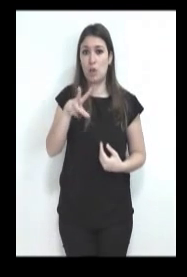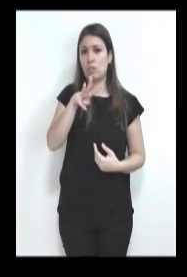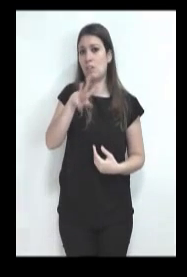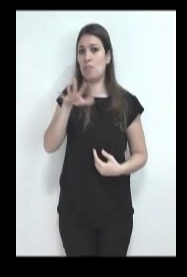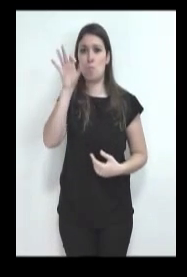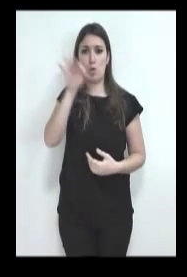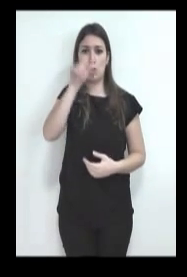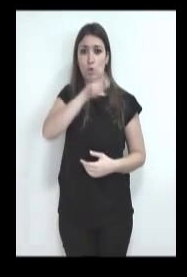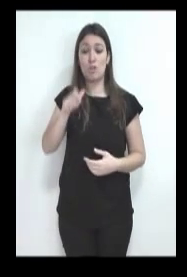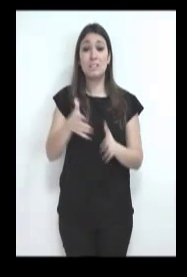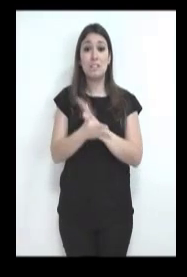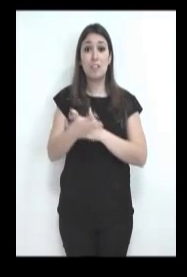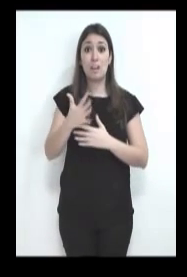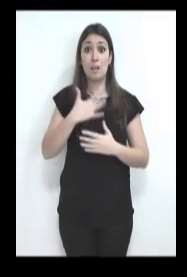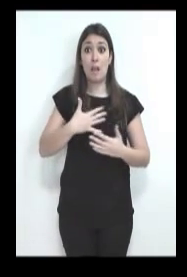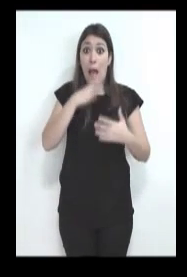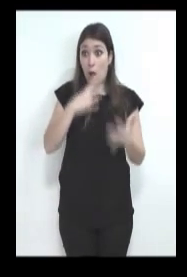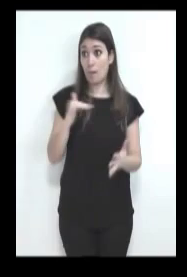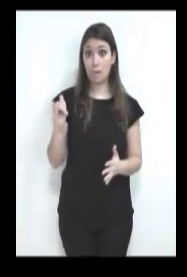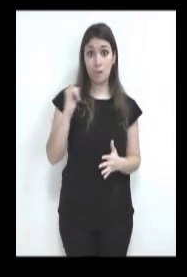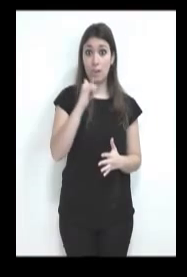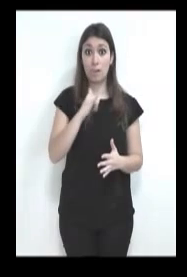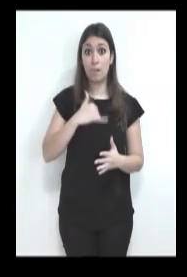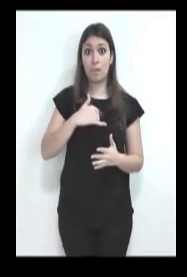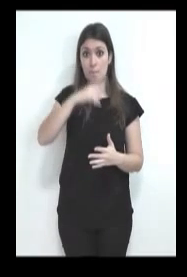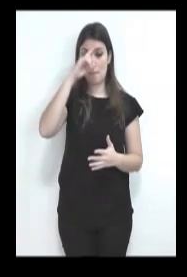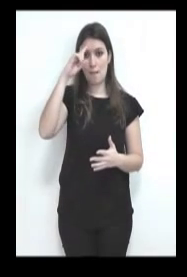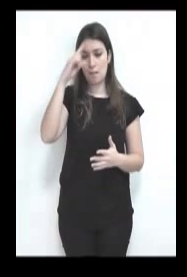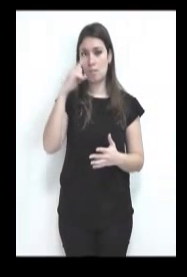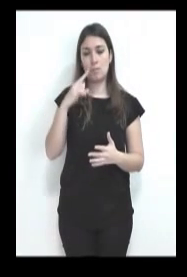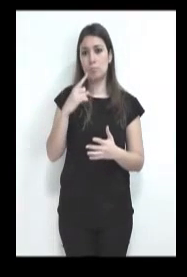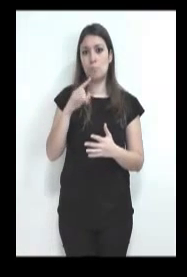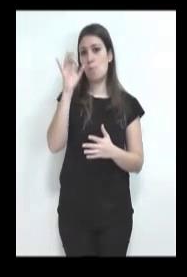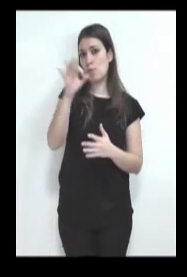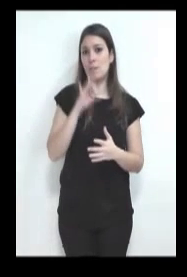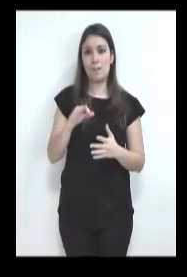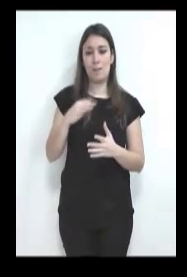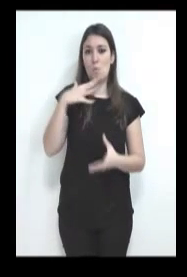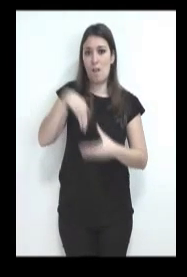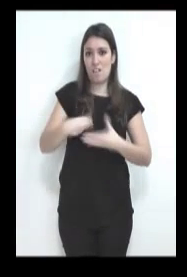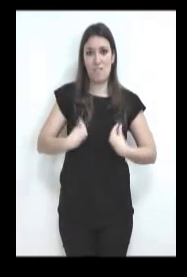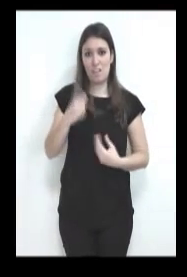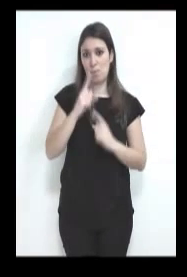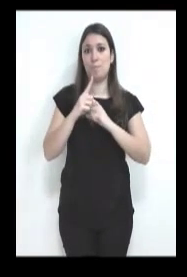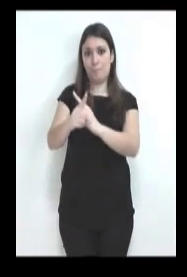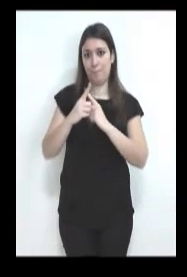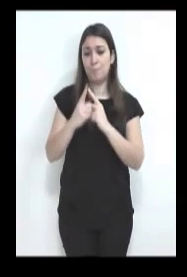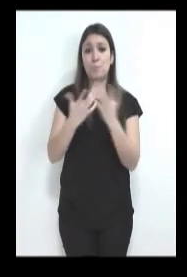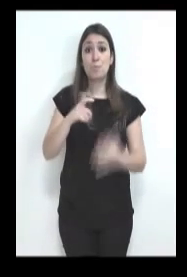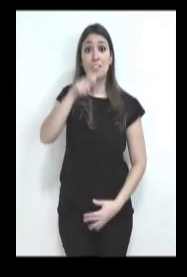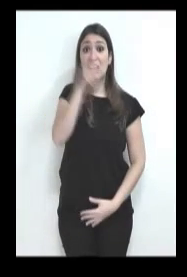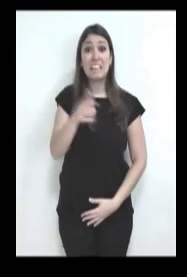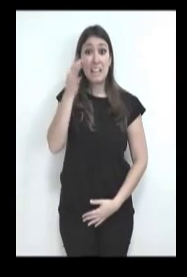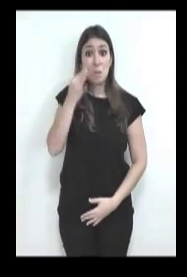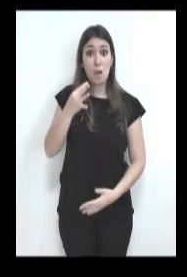de la población, de la gente que estamos en Madrid hoy. Esto conlleva que, por un lado, estas personas no conocen la